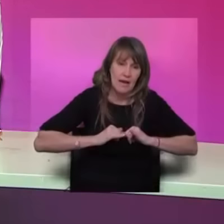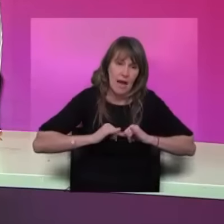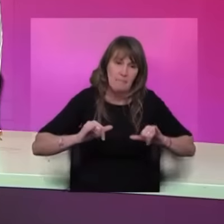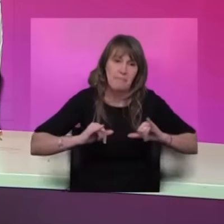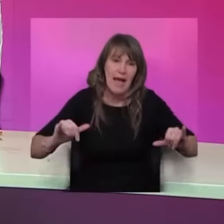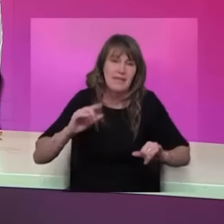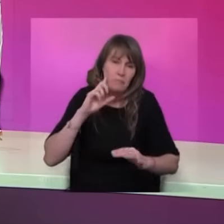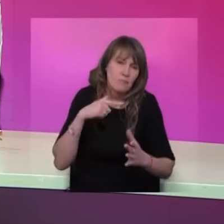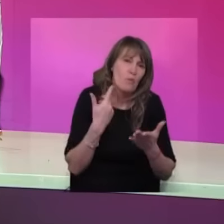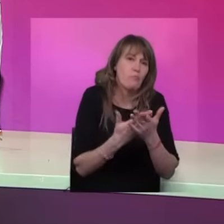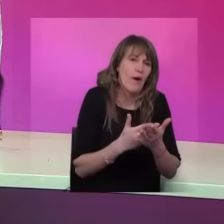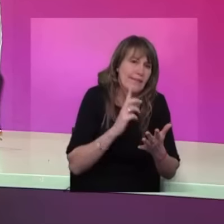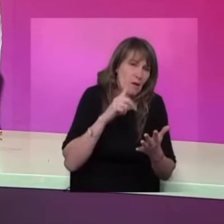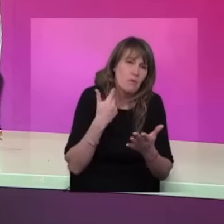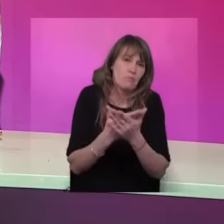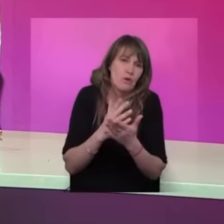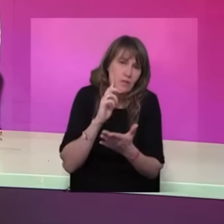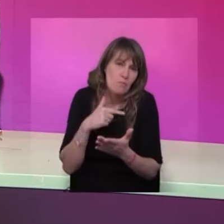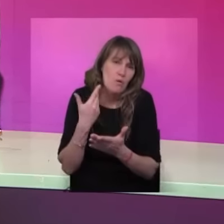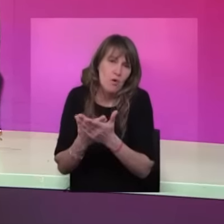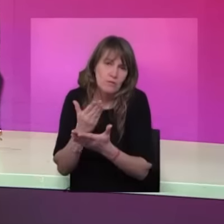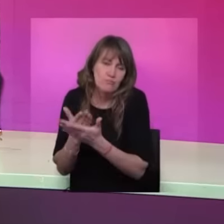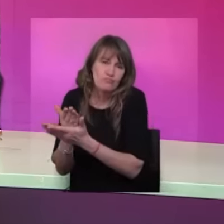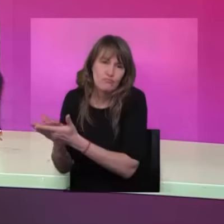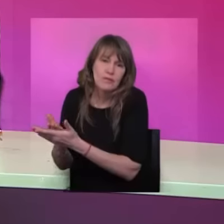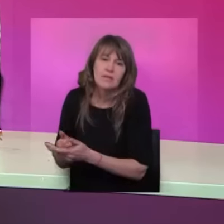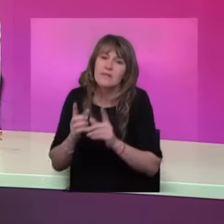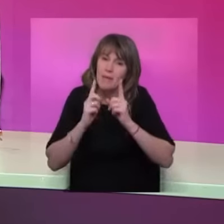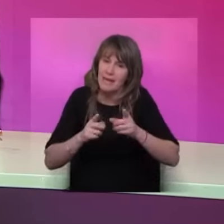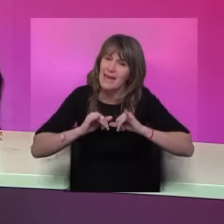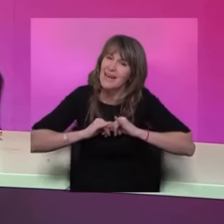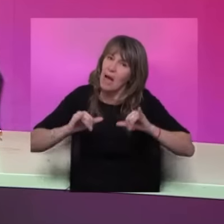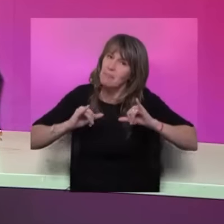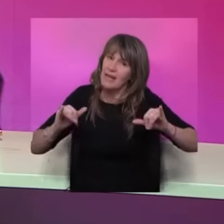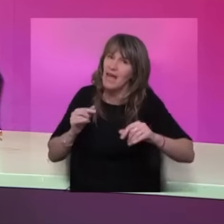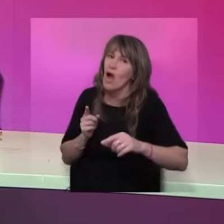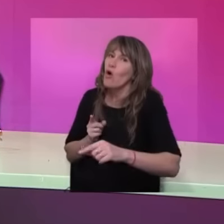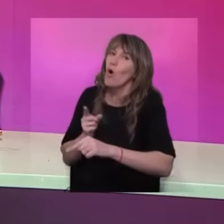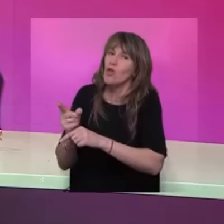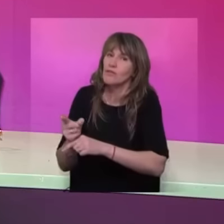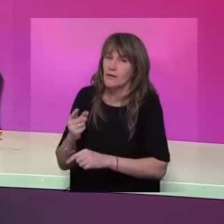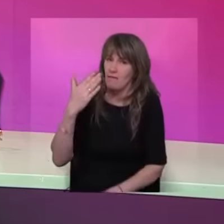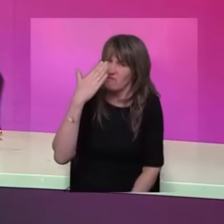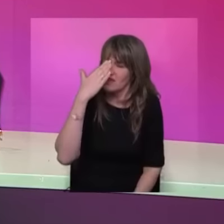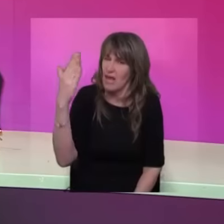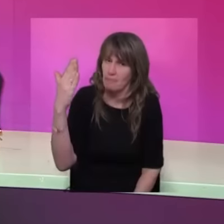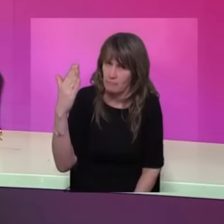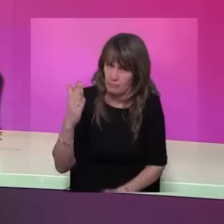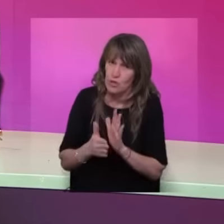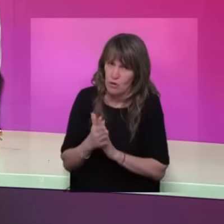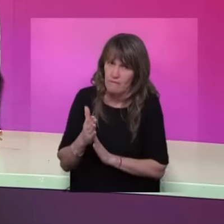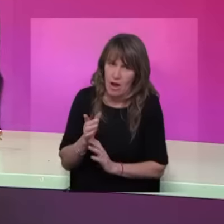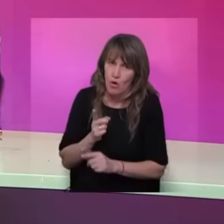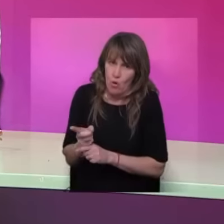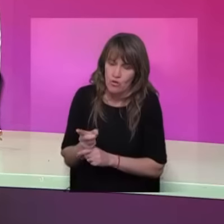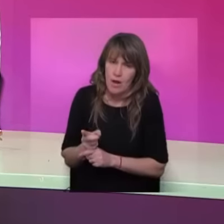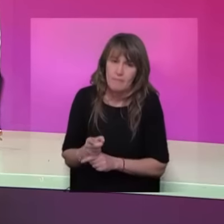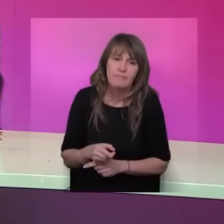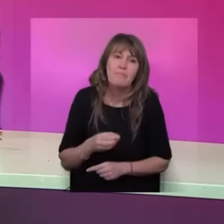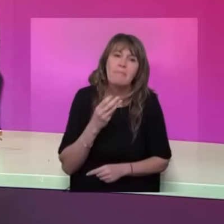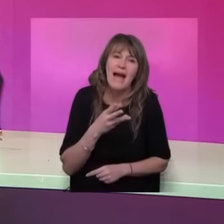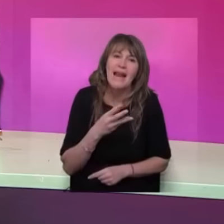propuestas pero pero también dijo que hará una campaña en contra del frente amplio a su entender esa es la forma de